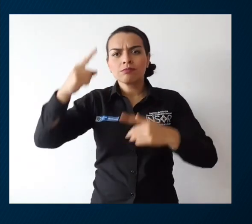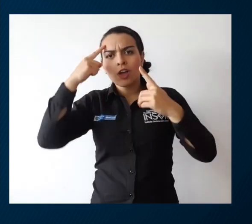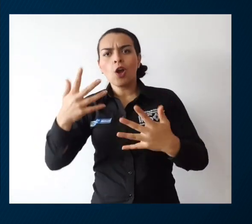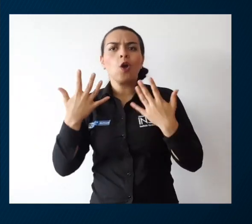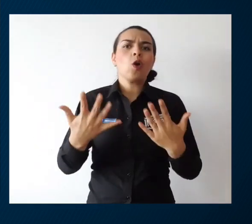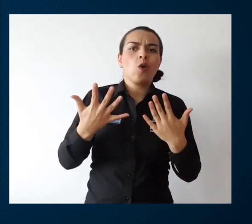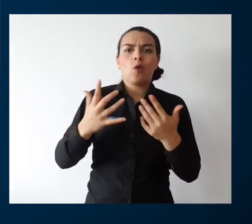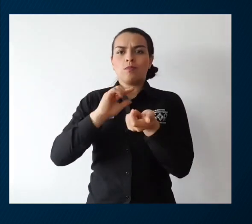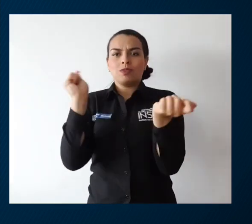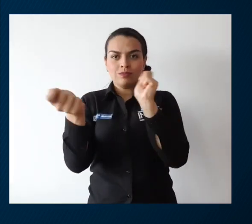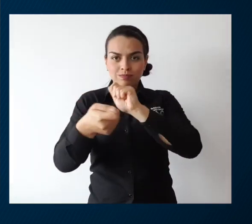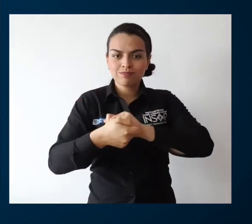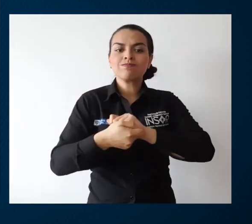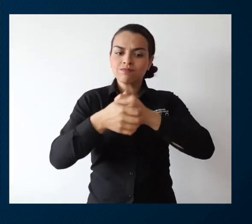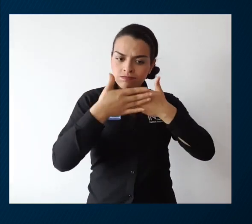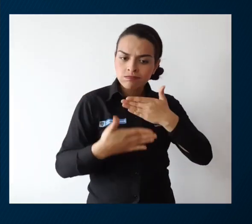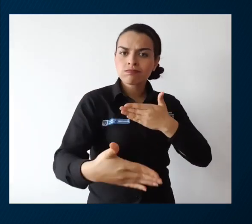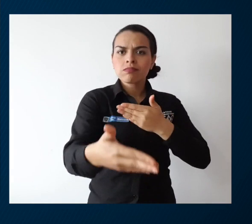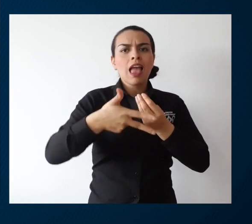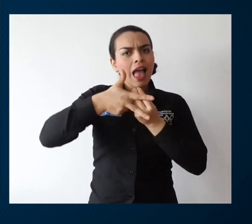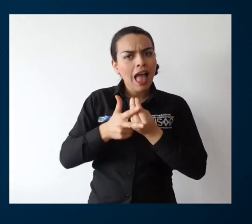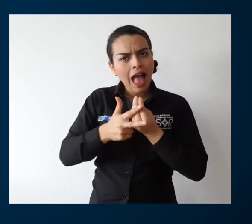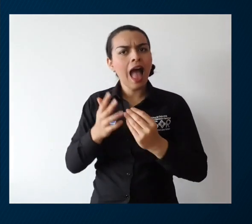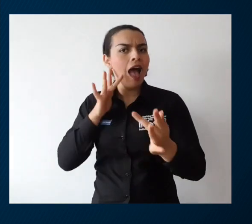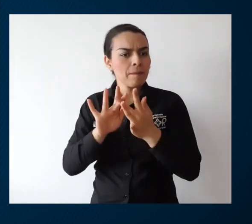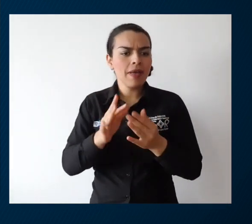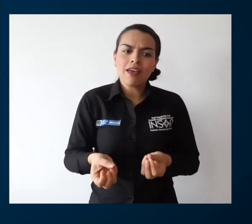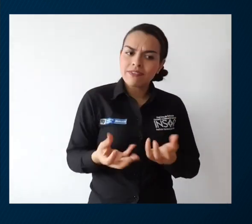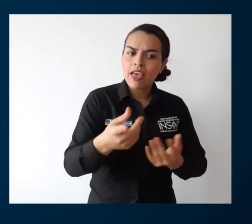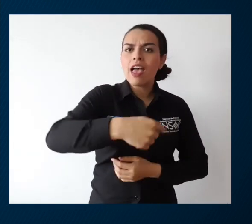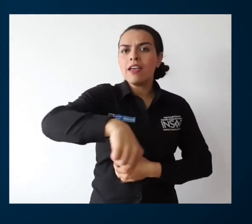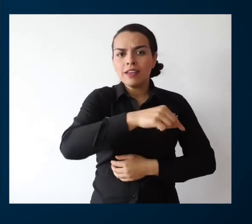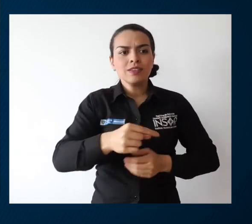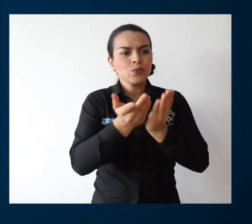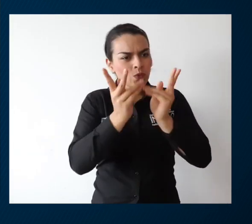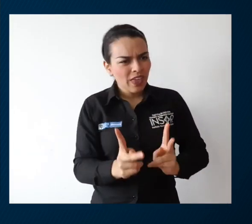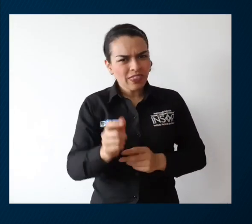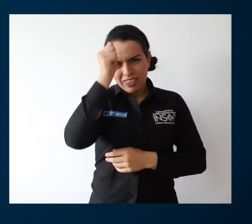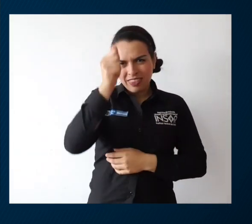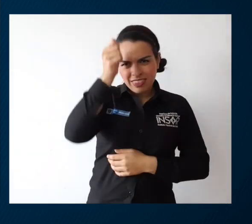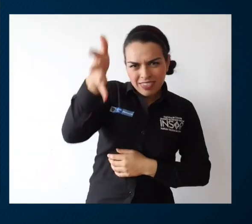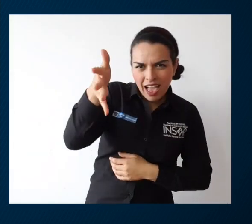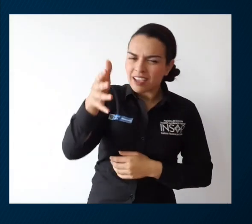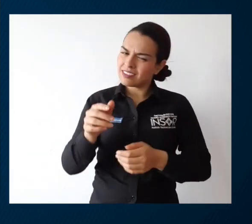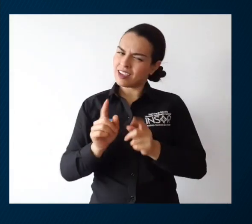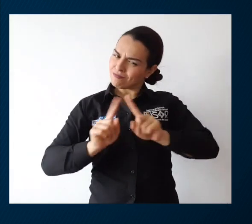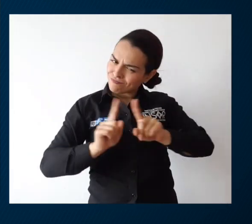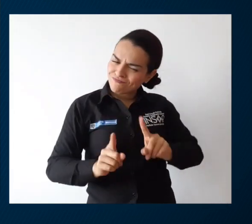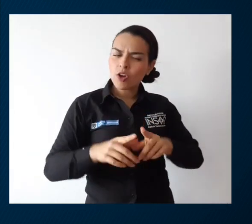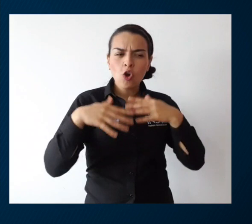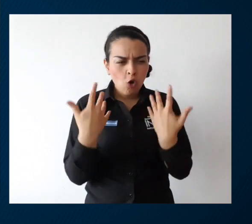su quehacer, aprendiendo a resignificar los aprendizajes de los estudiantes y a considerar otras didácticas y otras formas